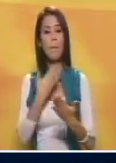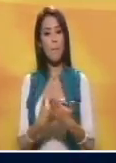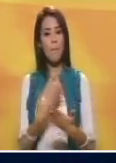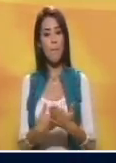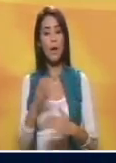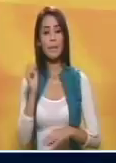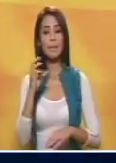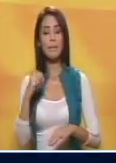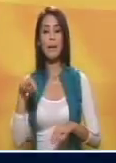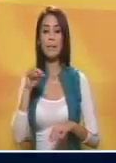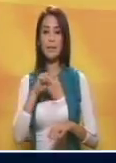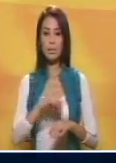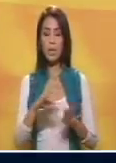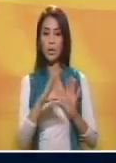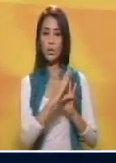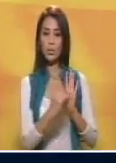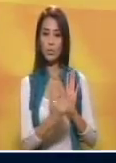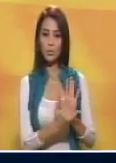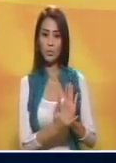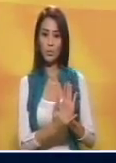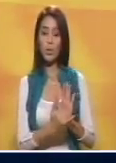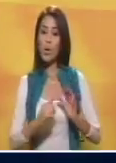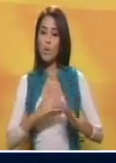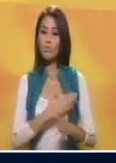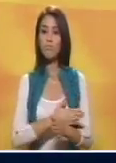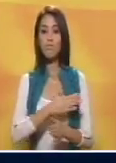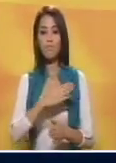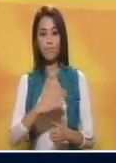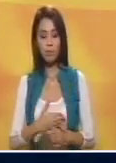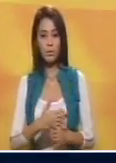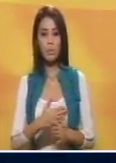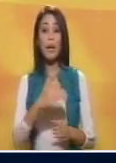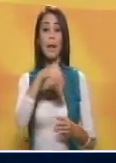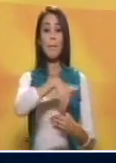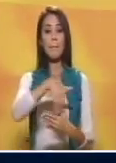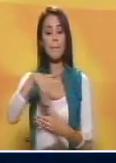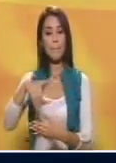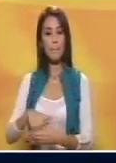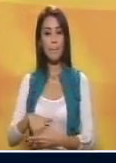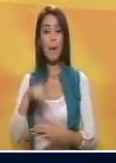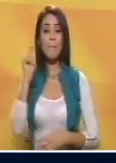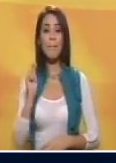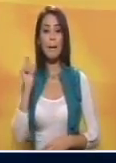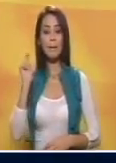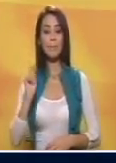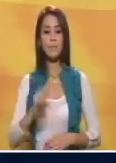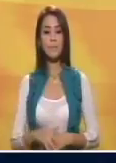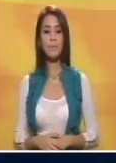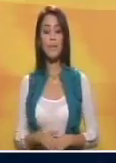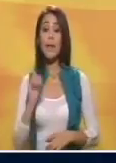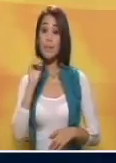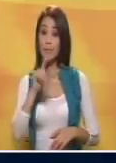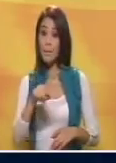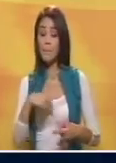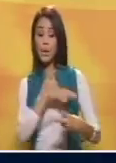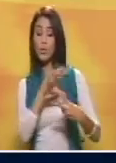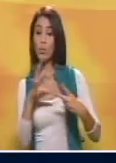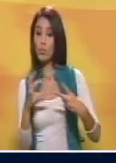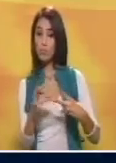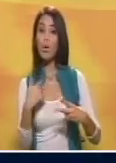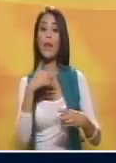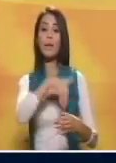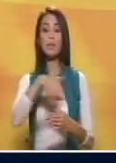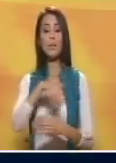la Asamblea Nacional Constituyente adelantar la realización de elecciones parlamentarias junto a las